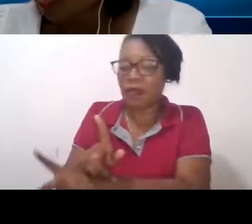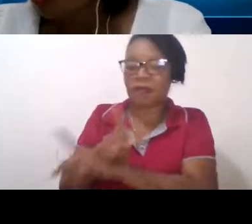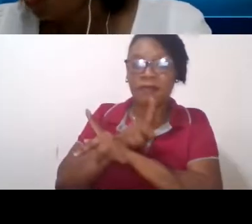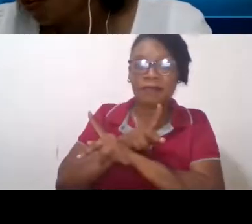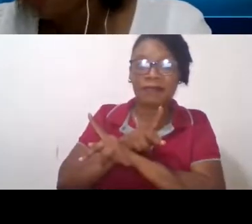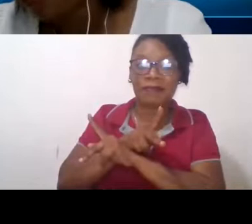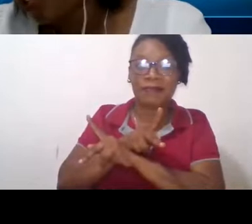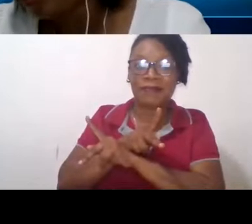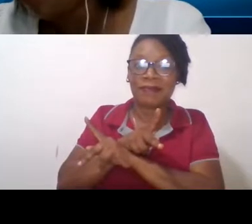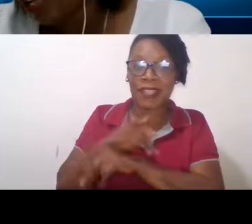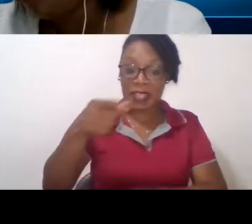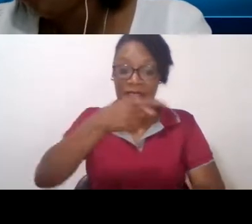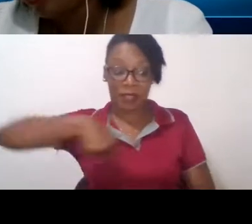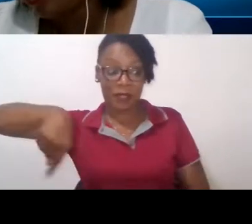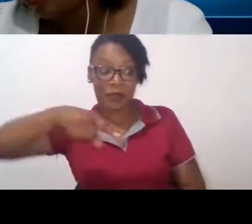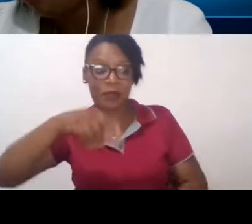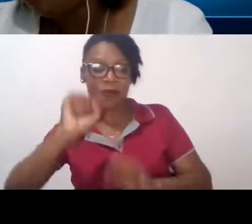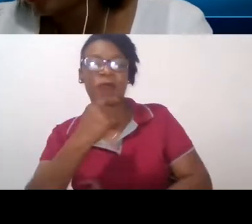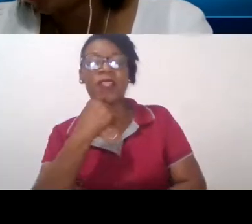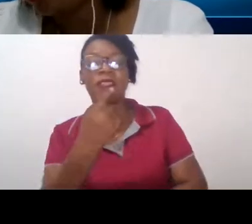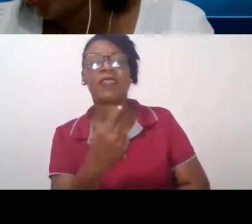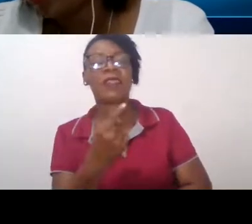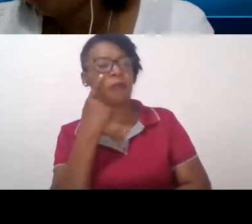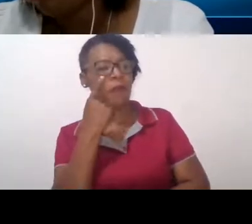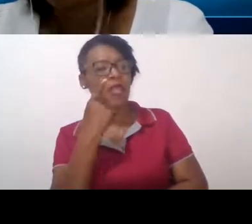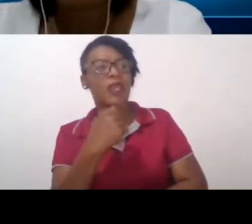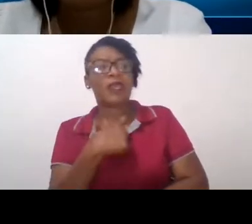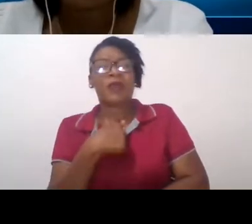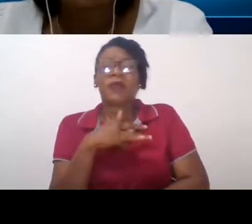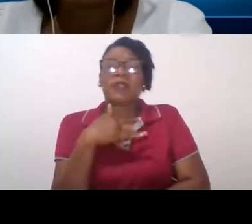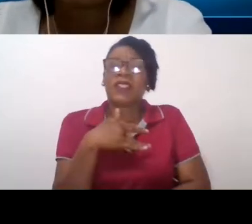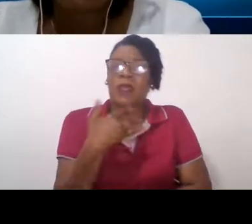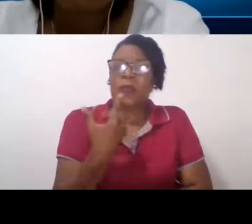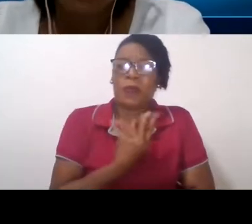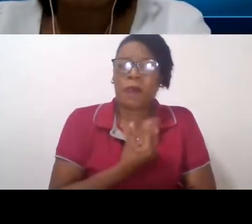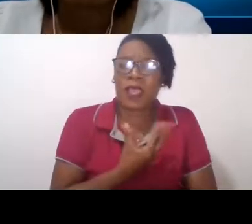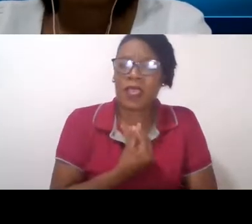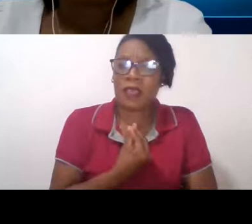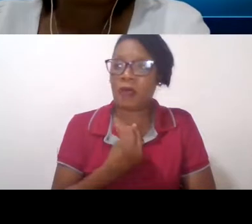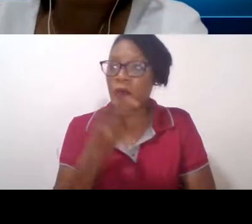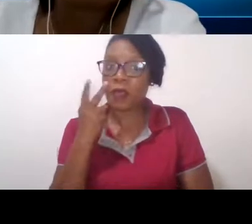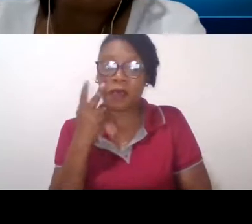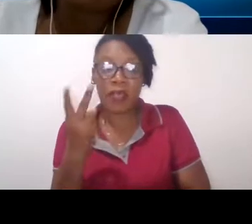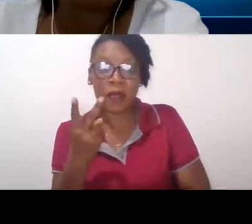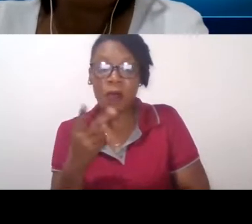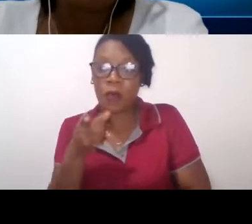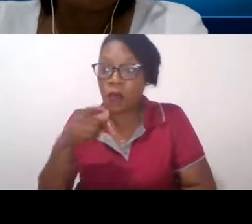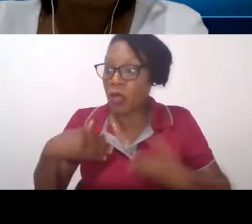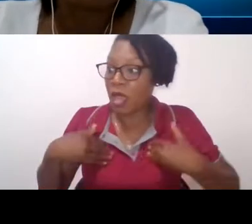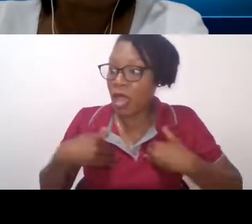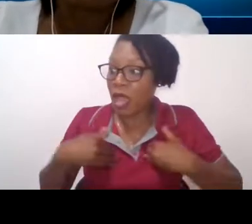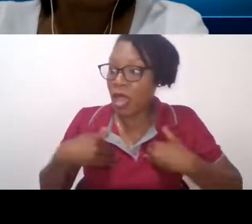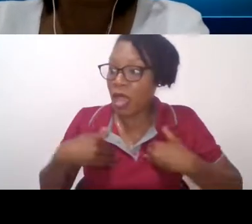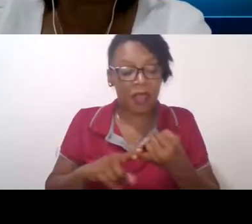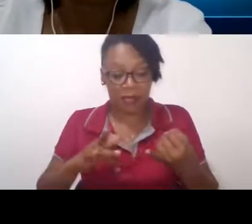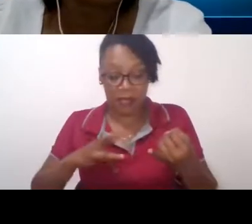de nosotros podríamos decir, mira, siento miedo cuando veo X animal, siento miedo